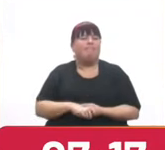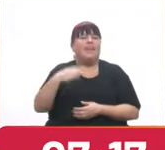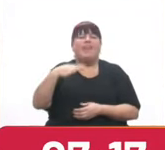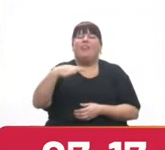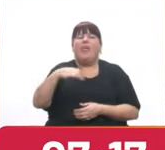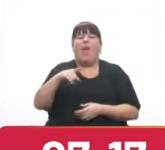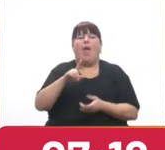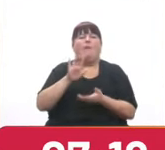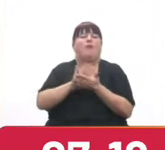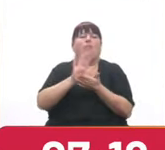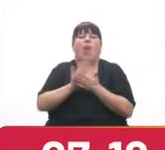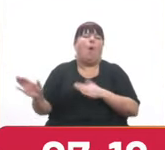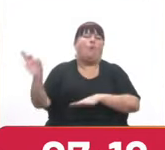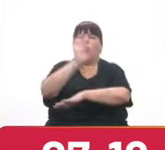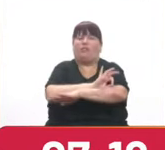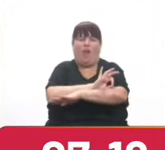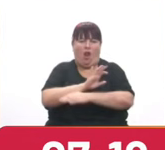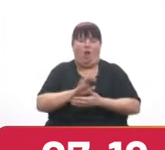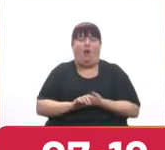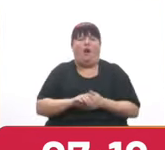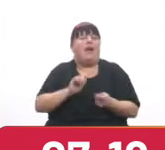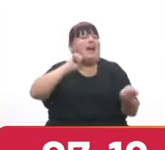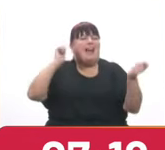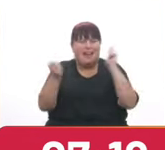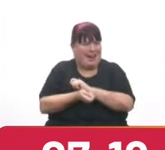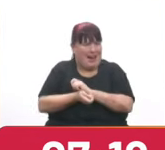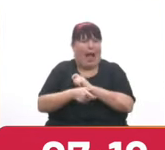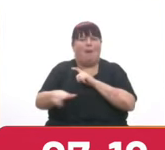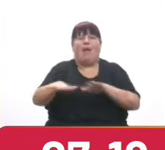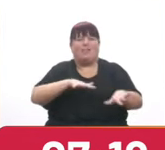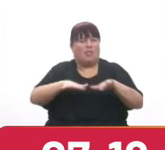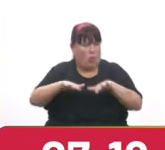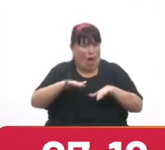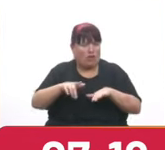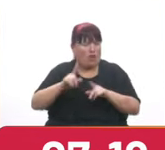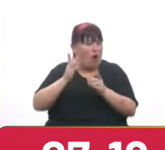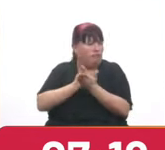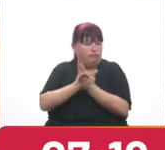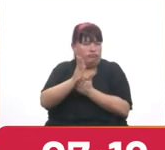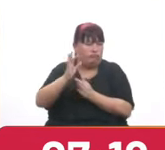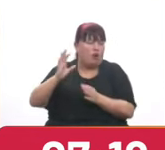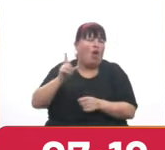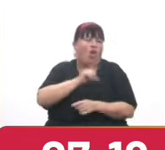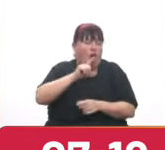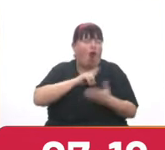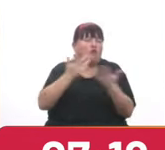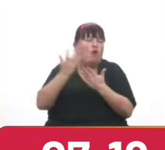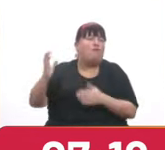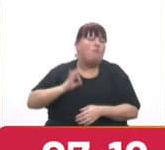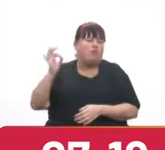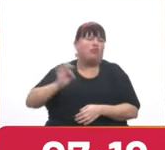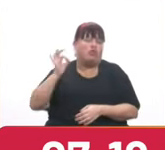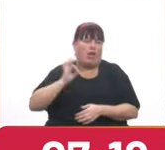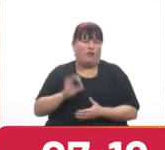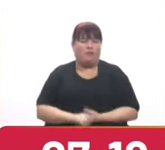de el paquete fiscal porque recordemos que son dos normativas que se trataban por separado eh Y estamos muy atentos a todo lo que